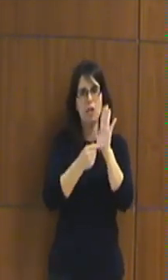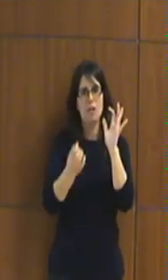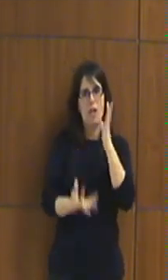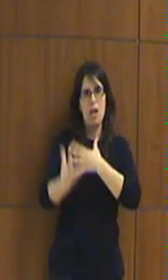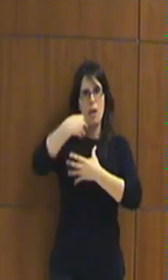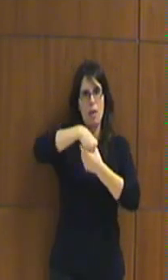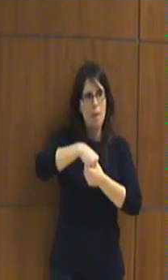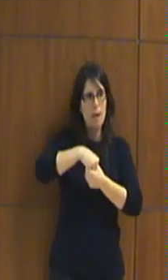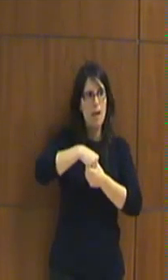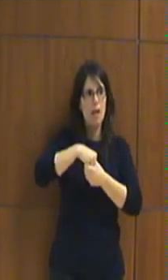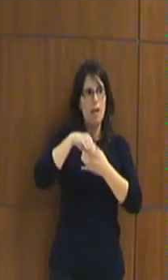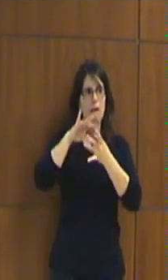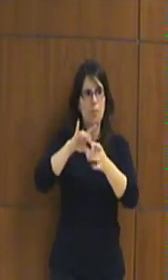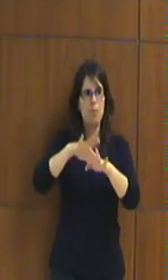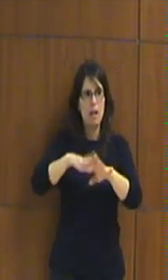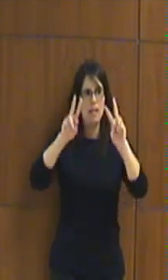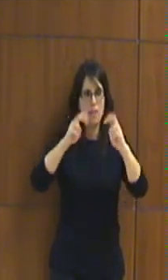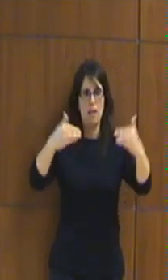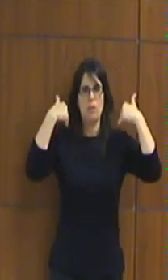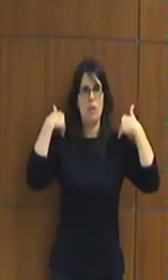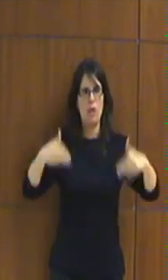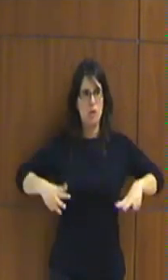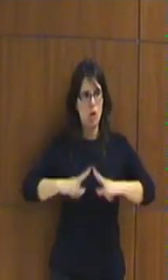contratos públicos de responsabilidad social,